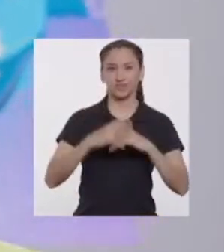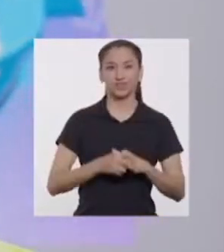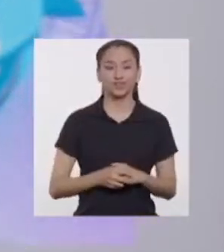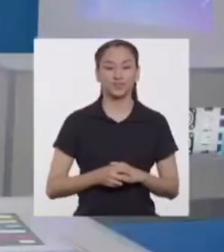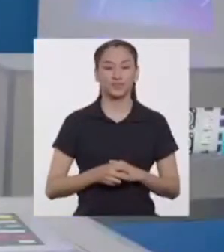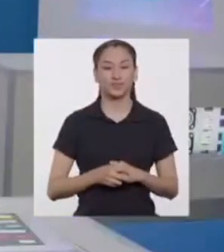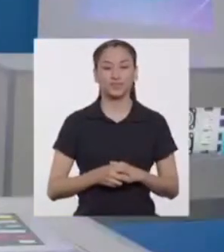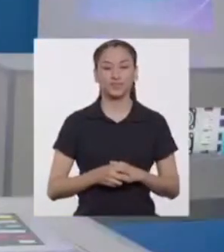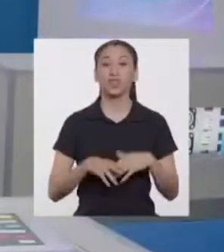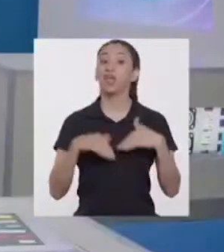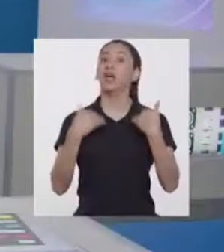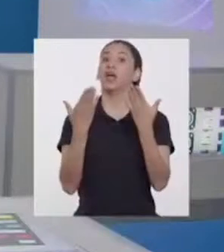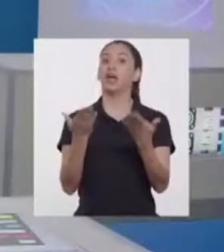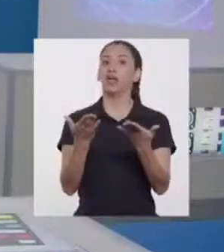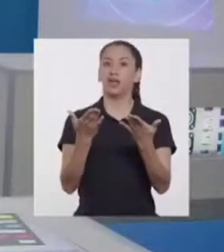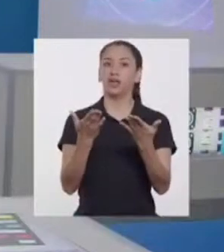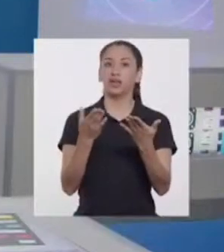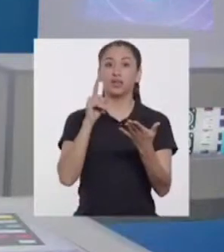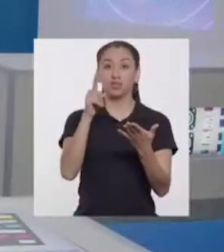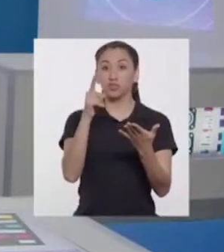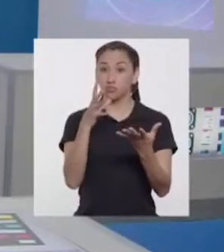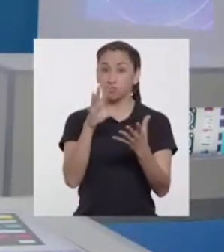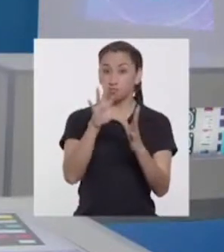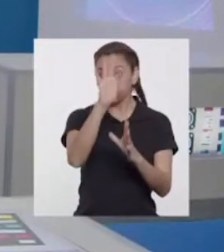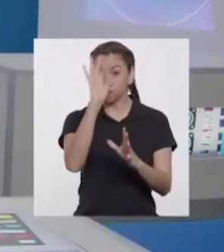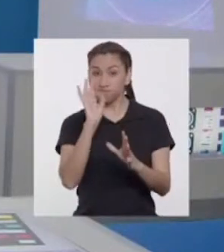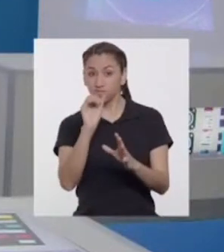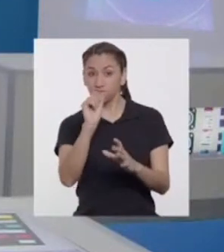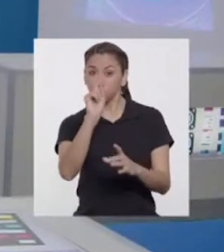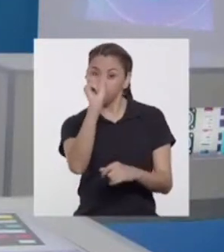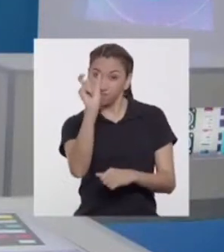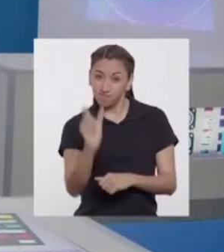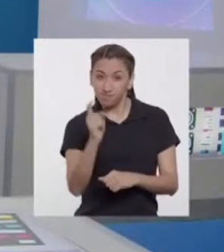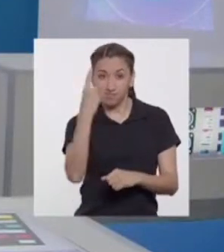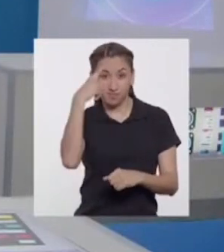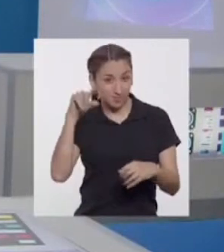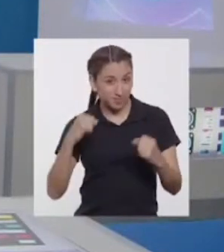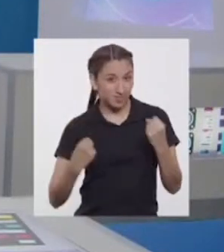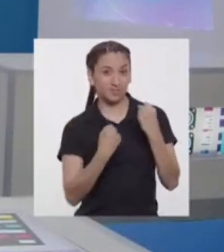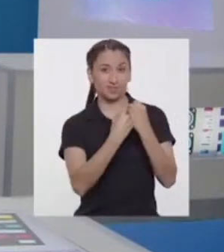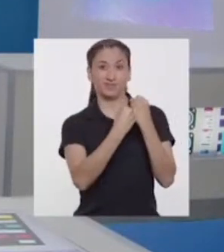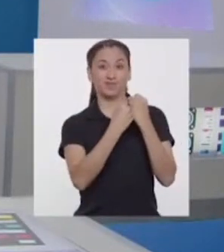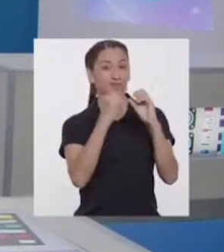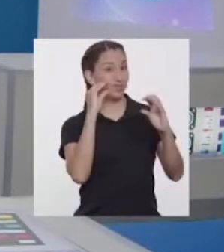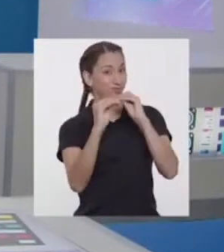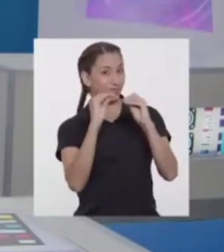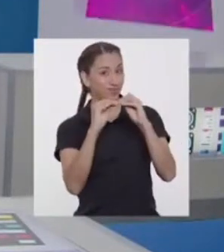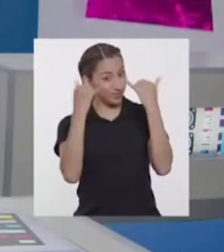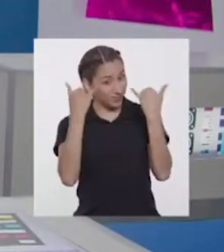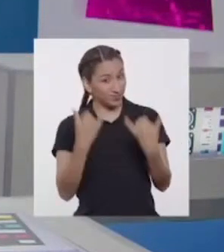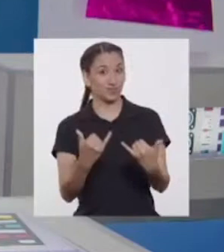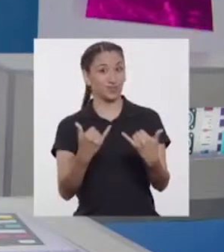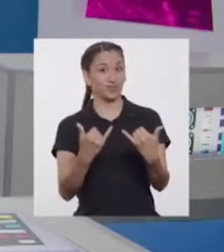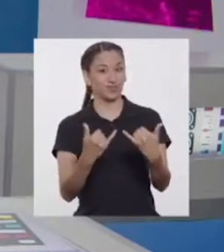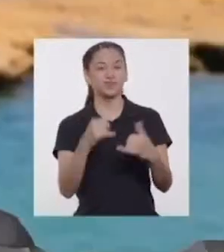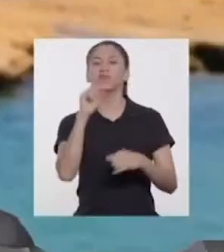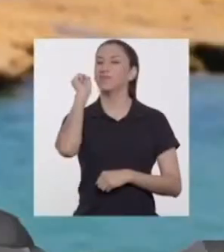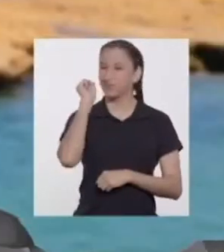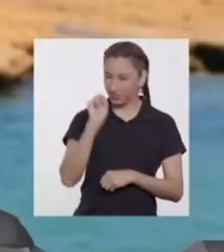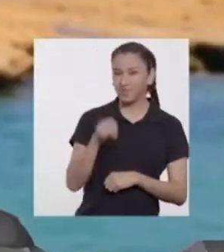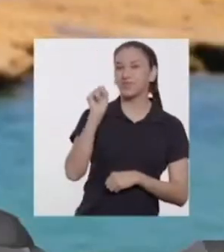¡Perfecto! ¿Y convocas a algún miembro de tu equipo para que ayude en la resolución del